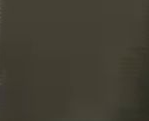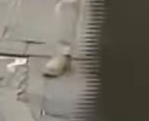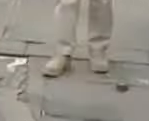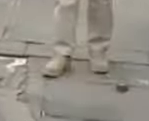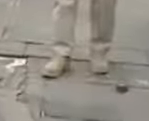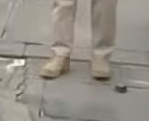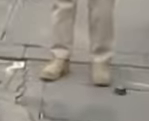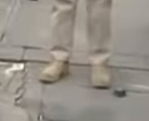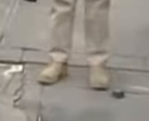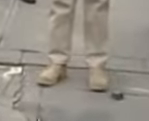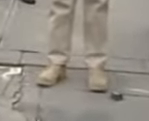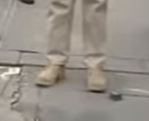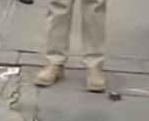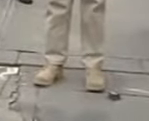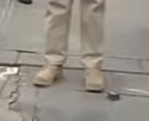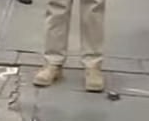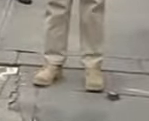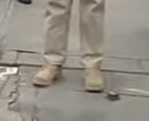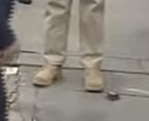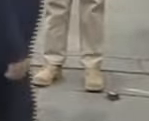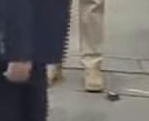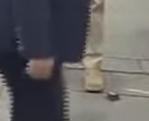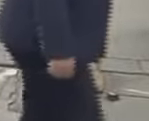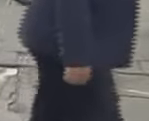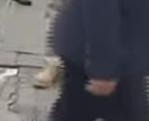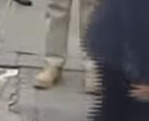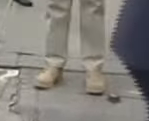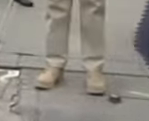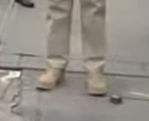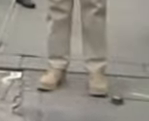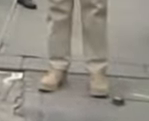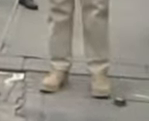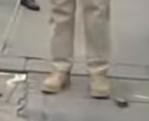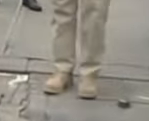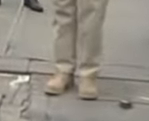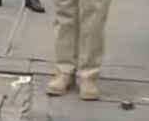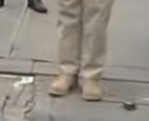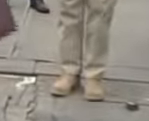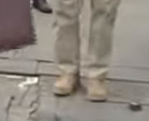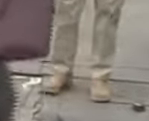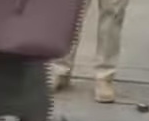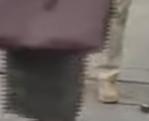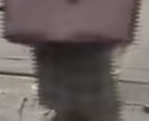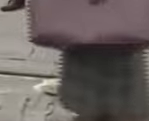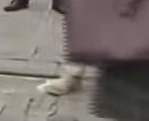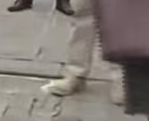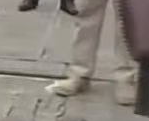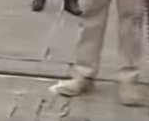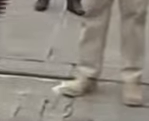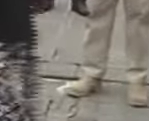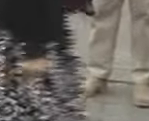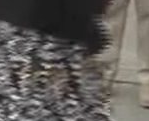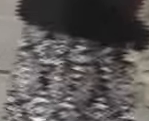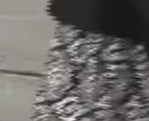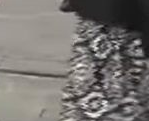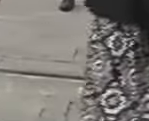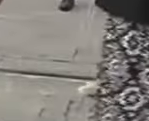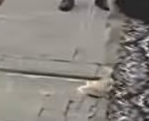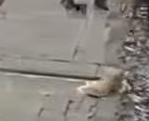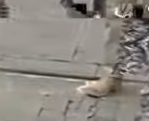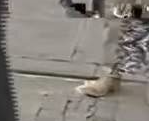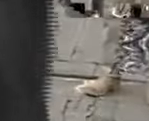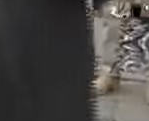es el presidente de la República, Pedro Castillo, quien acompaña a su gabinete ministerial hasta la puerta de honor de Palacio de Gobierno